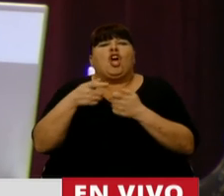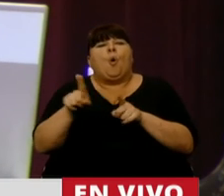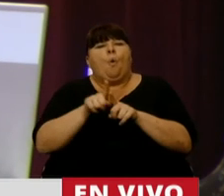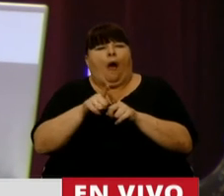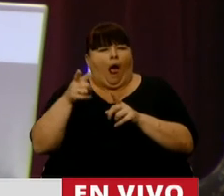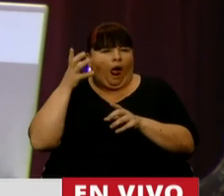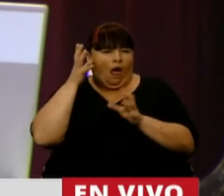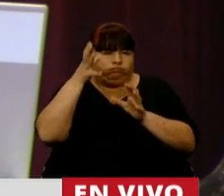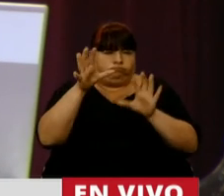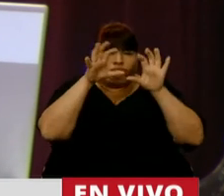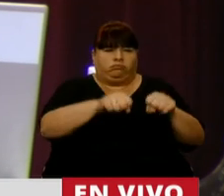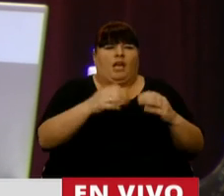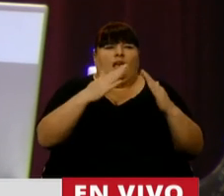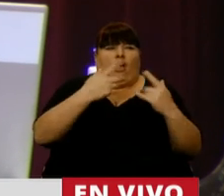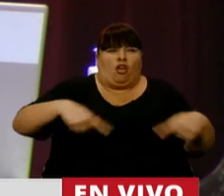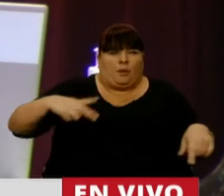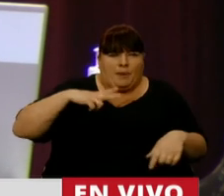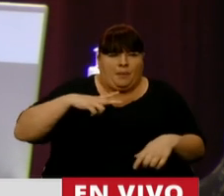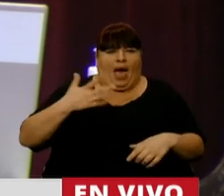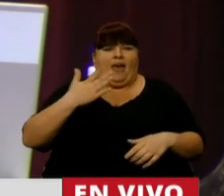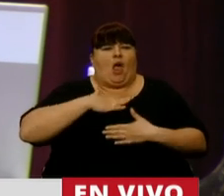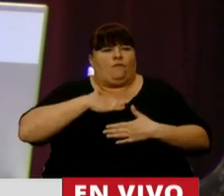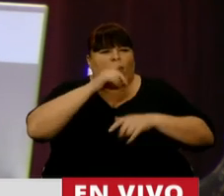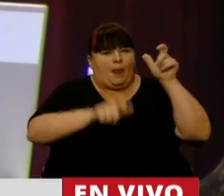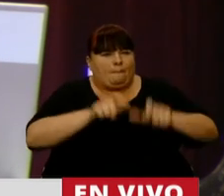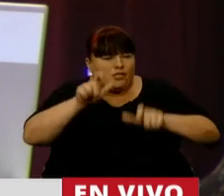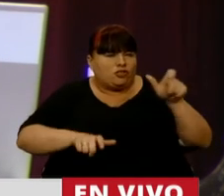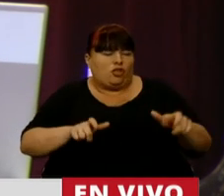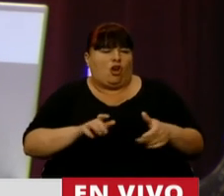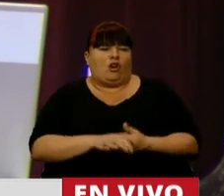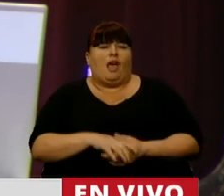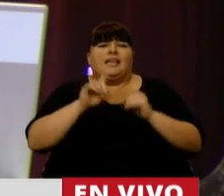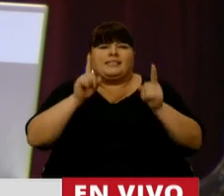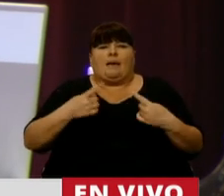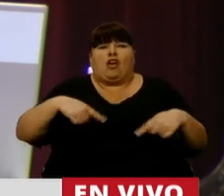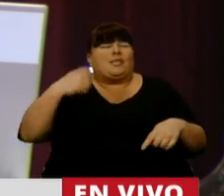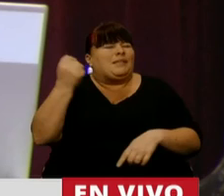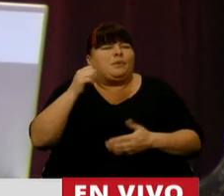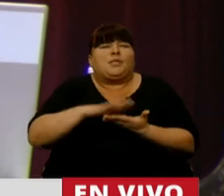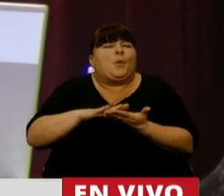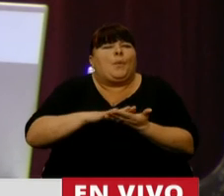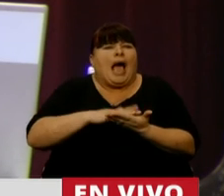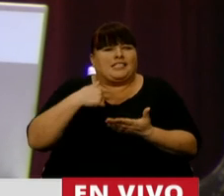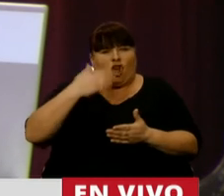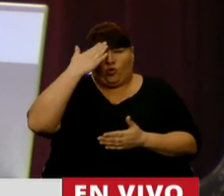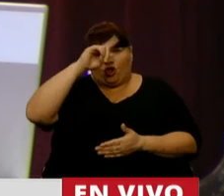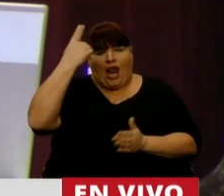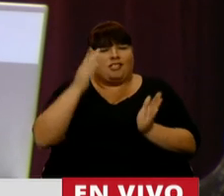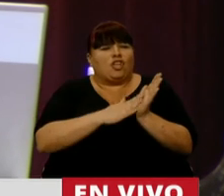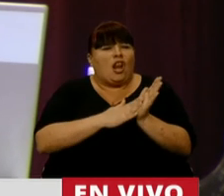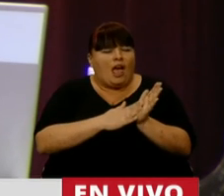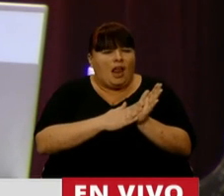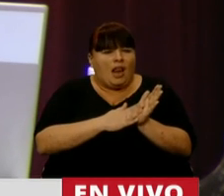los atropellos a la propiedad privada, a la integridad física de los ciudadanos y a los principios más básicos de nuestra Constitución